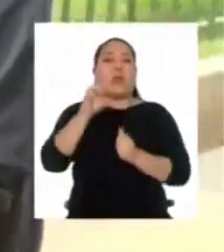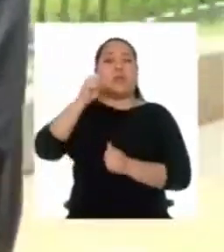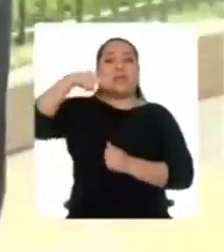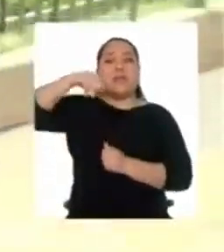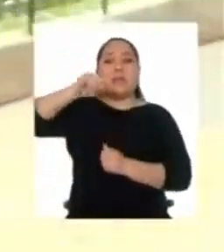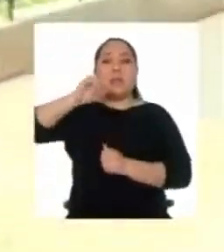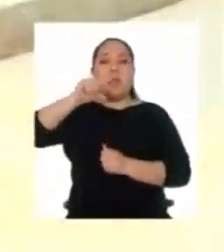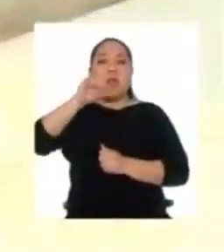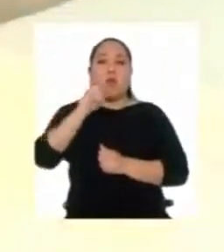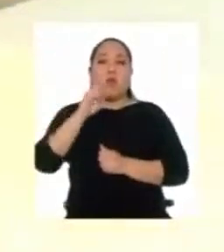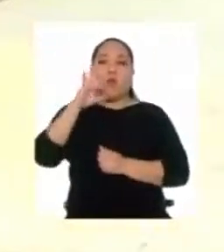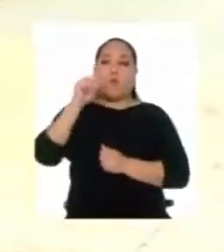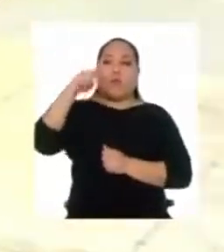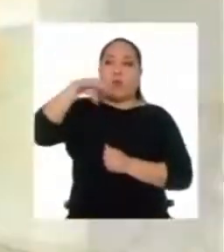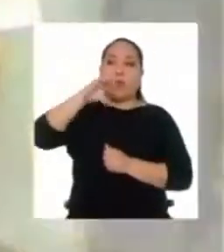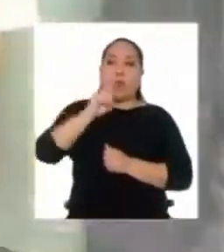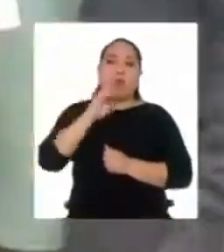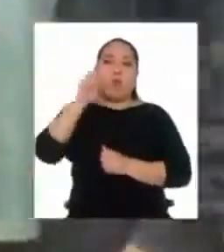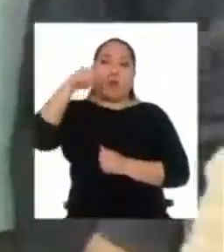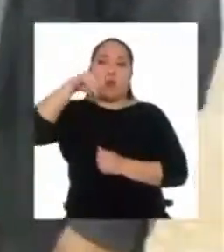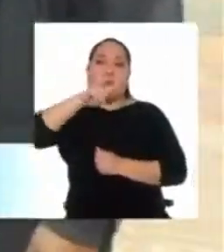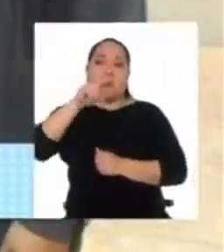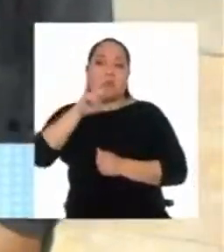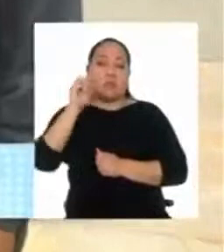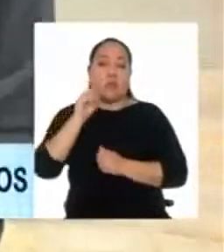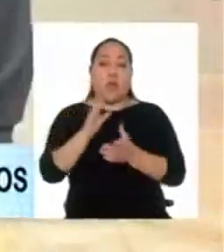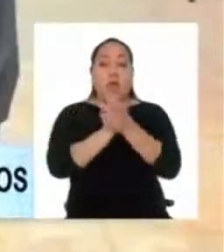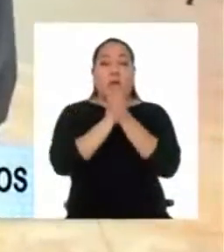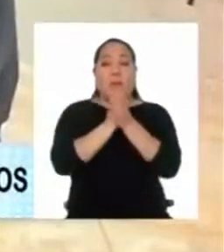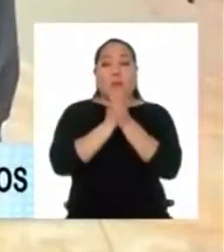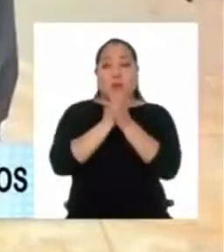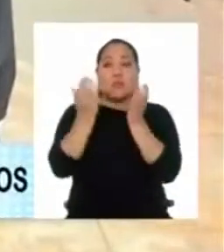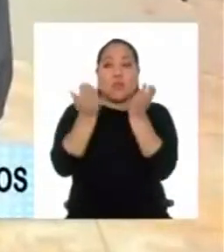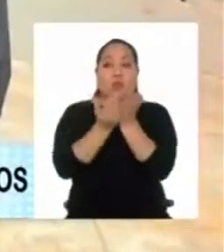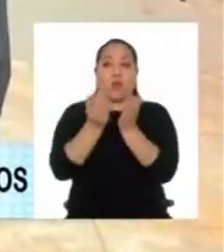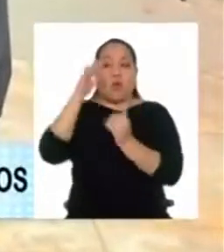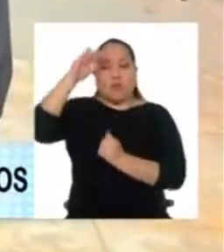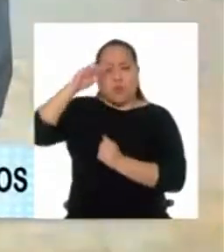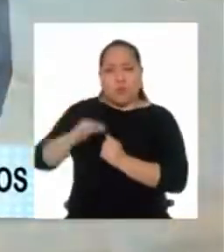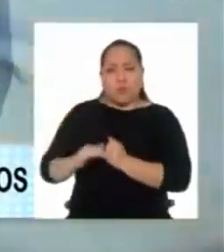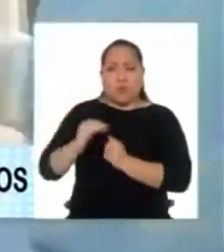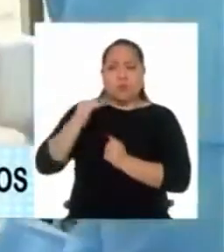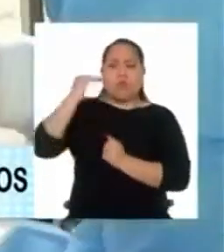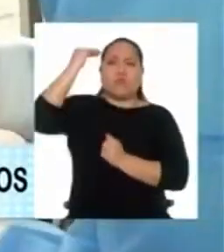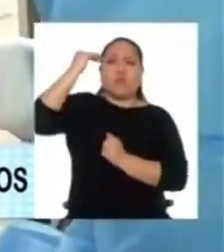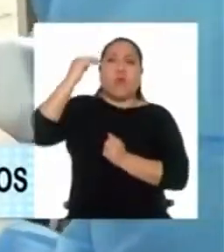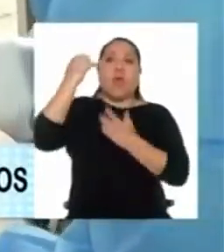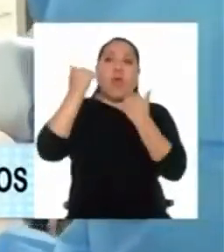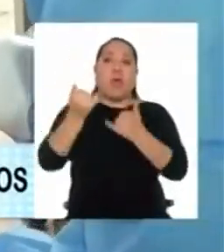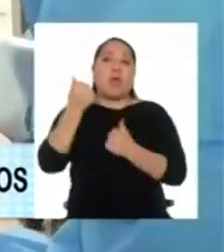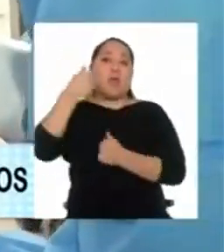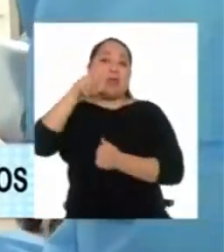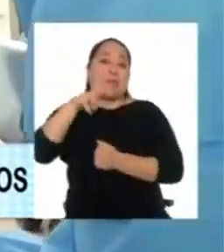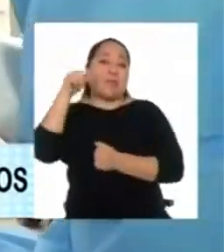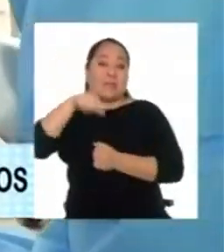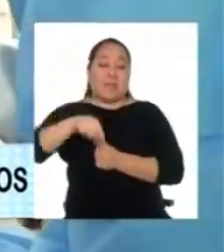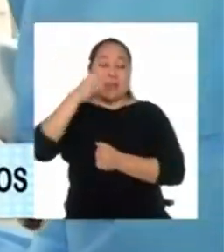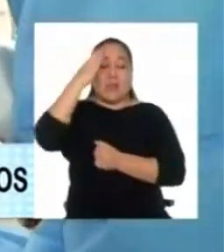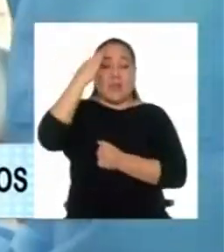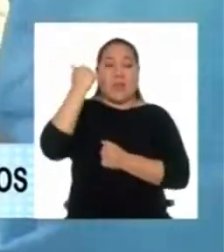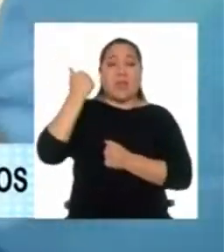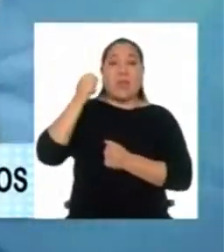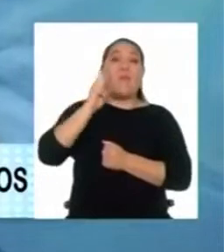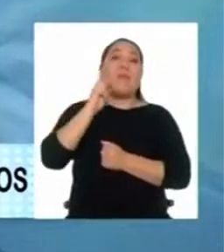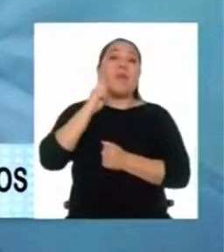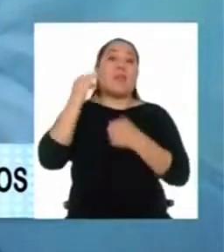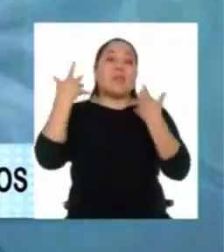Santiago, Franco y Enzo son amigos de colegio, desde muy pequeños. Ahora tienen 13 y al enterarse que desde este viernes